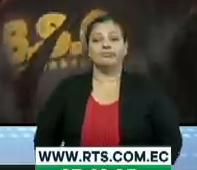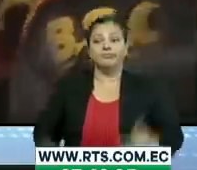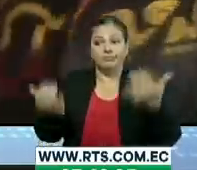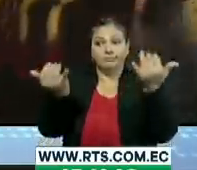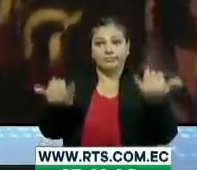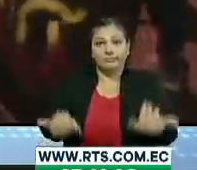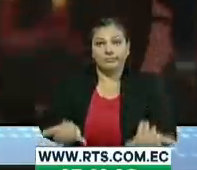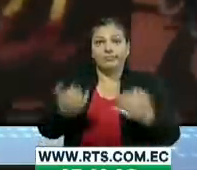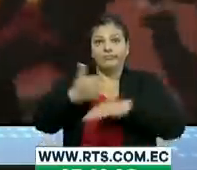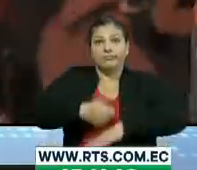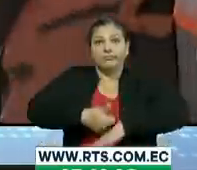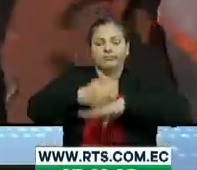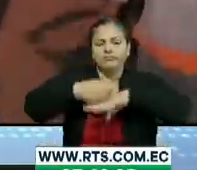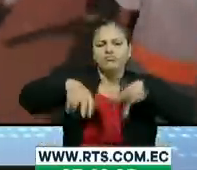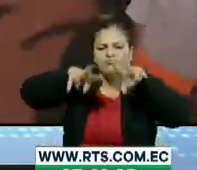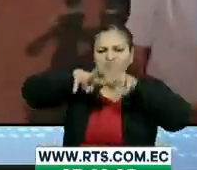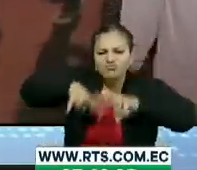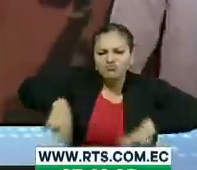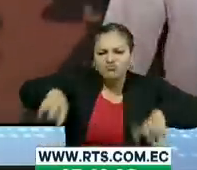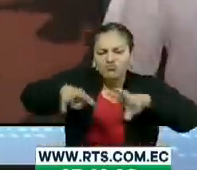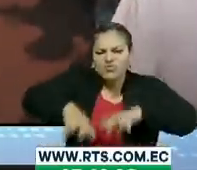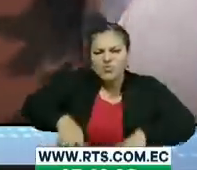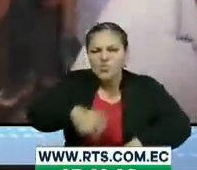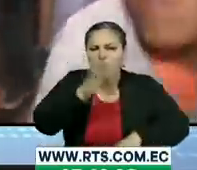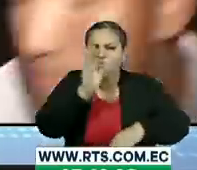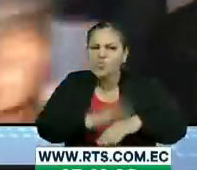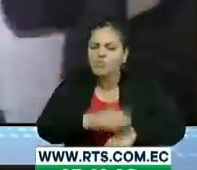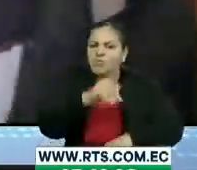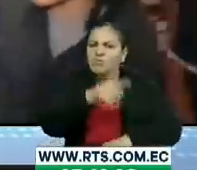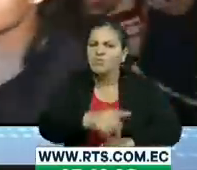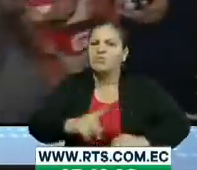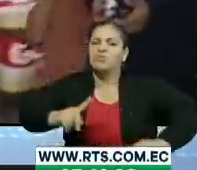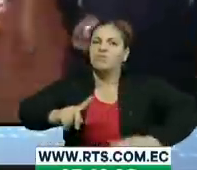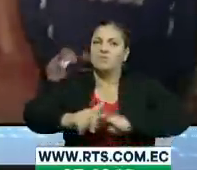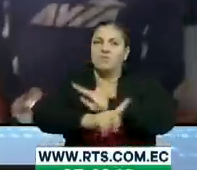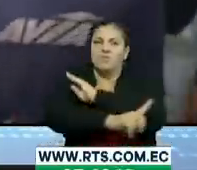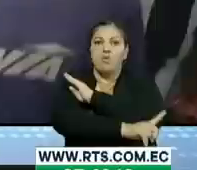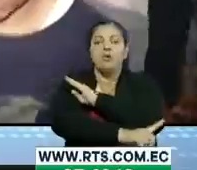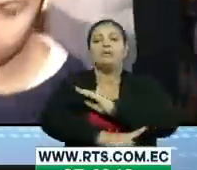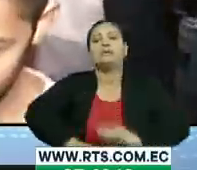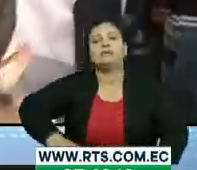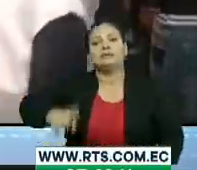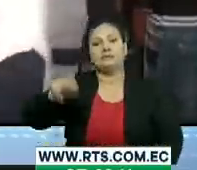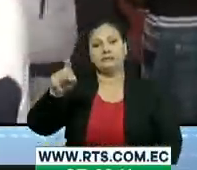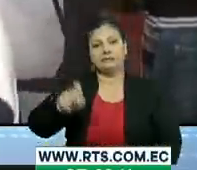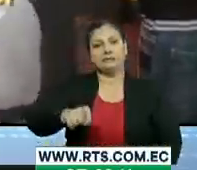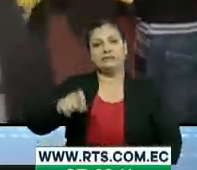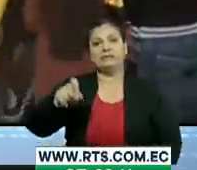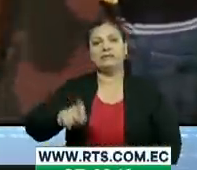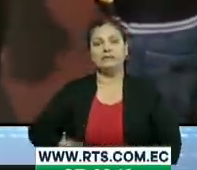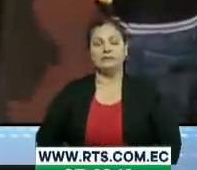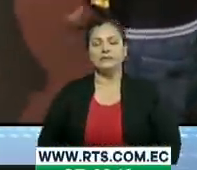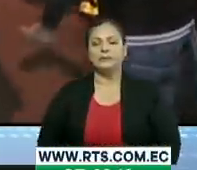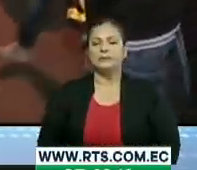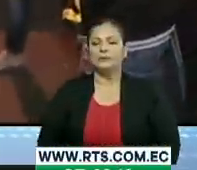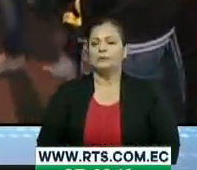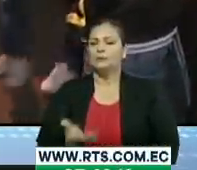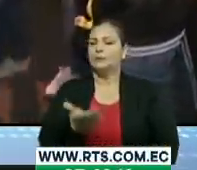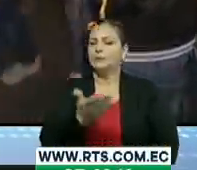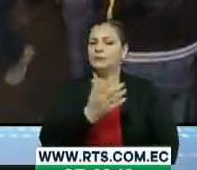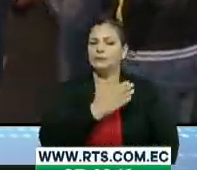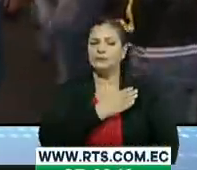severamente, para los que son responsables y corresponsables de este hecho lamentable que, como decía hace un momento,